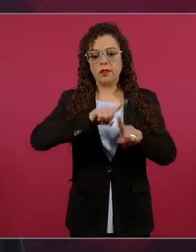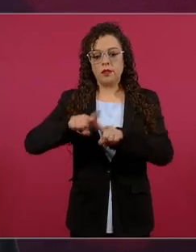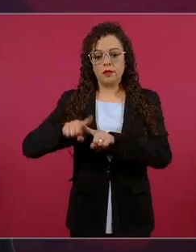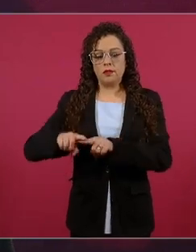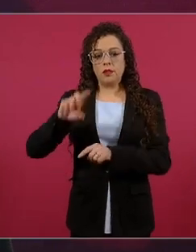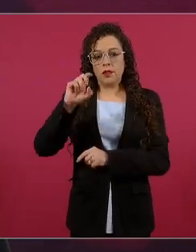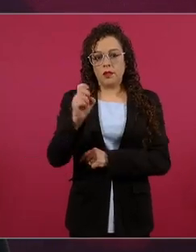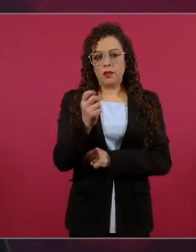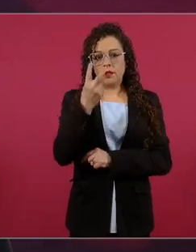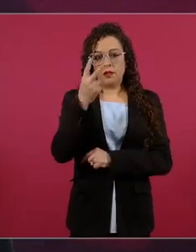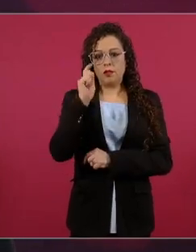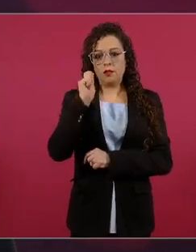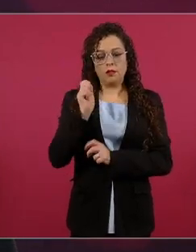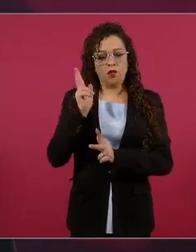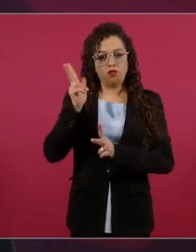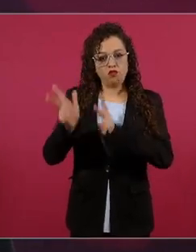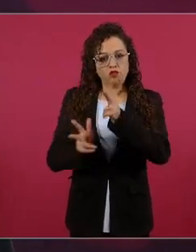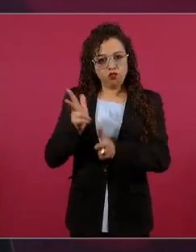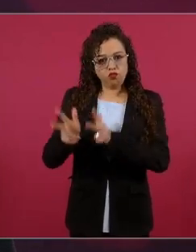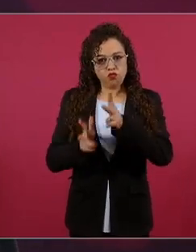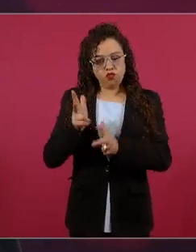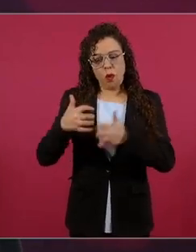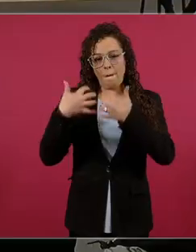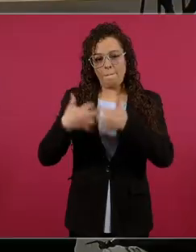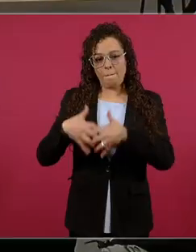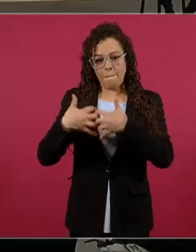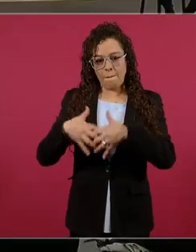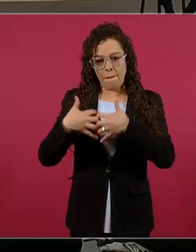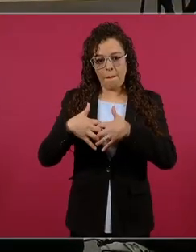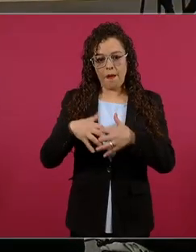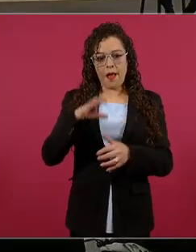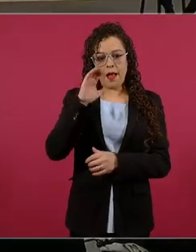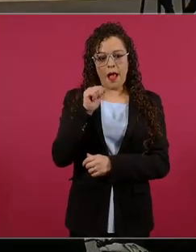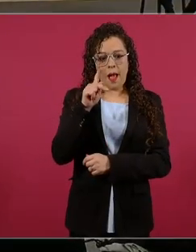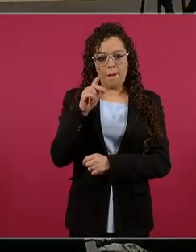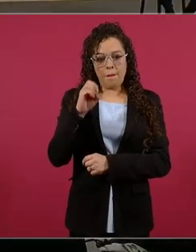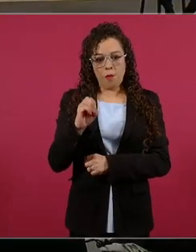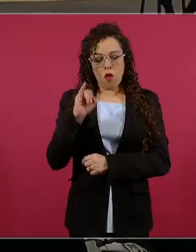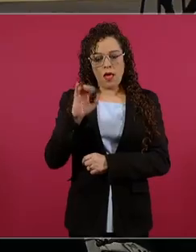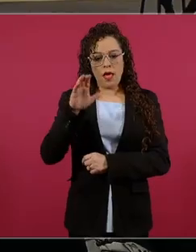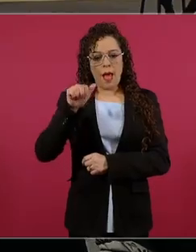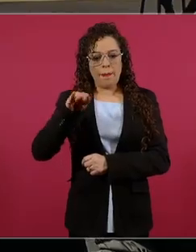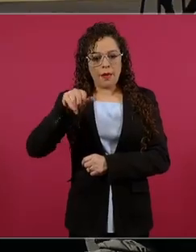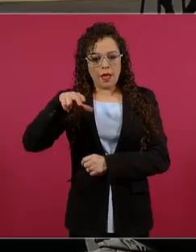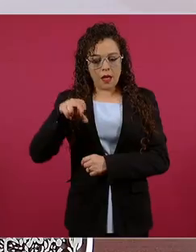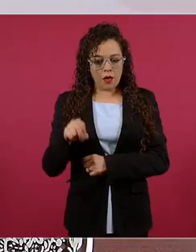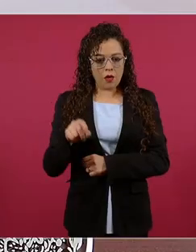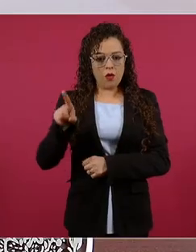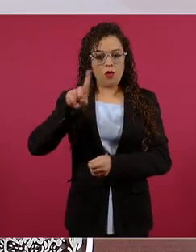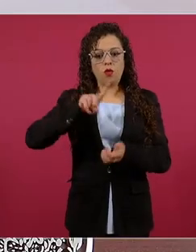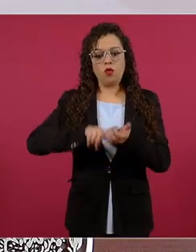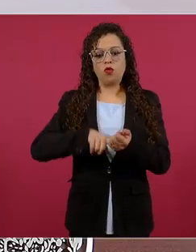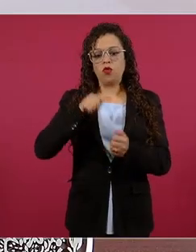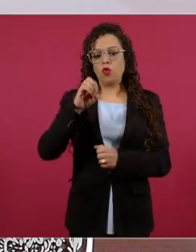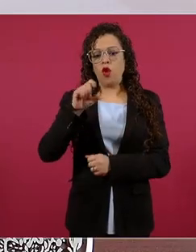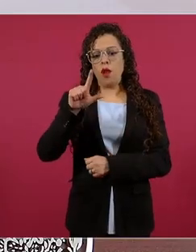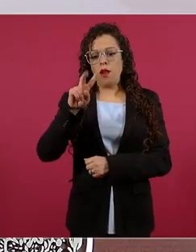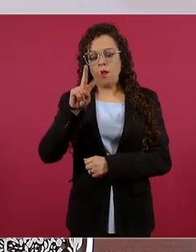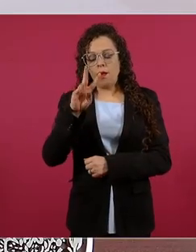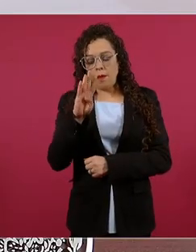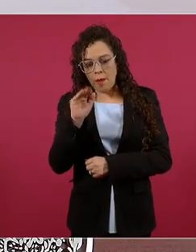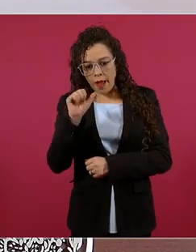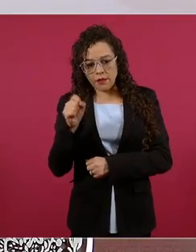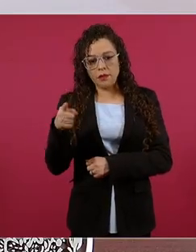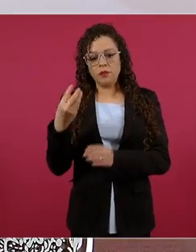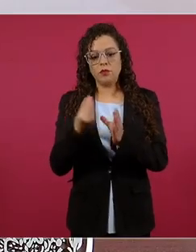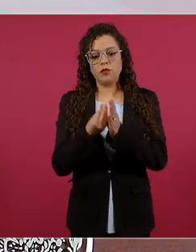locomotoras, tanto de patio como de camino, 105 furgones de 50 pies, 90 tolvas graneleras, 300 tolvas